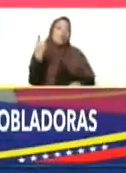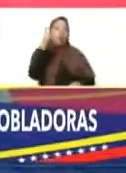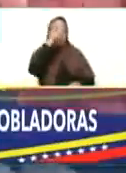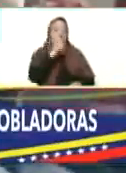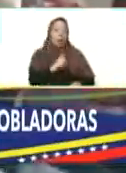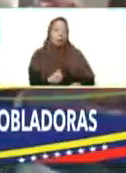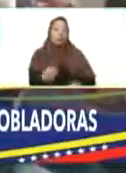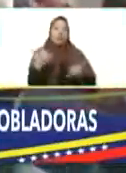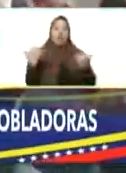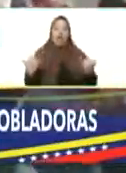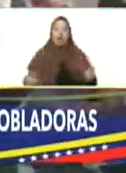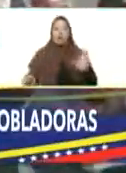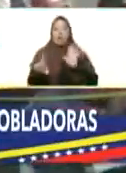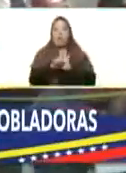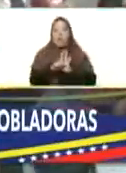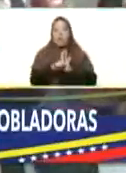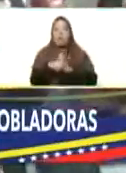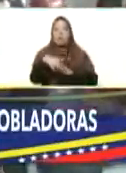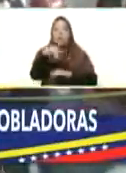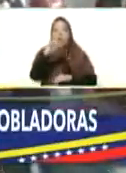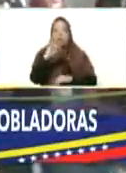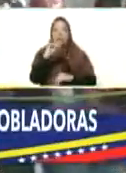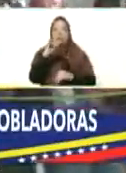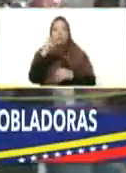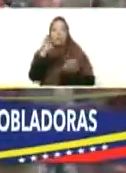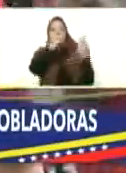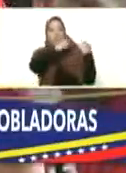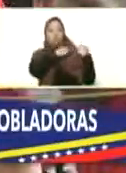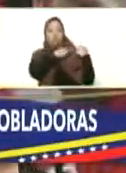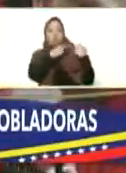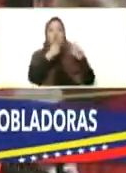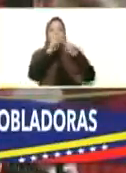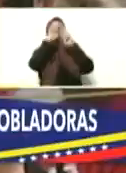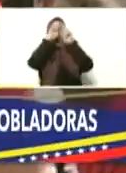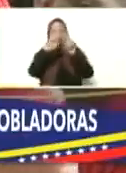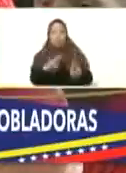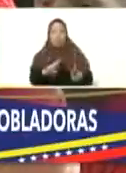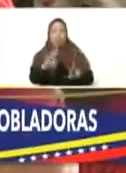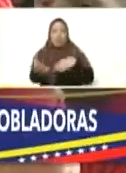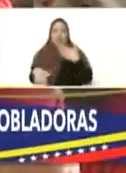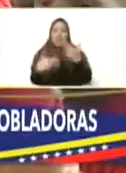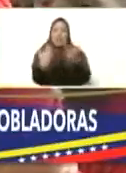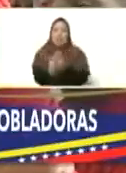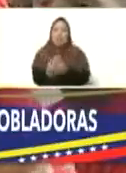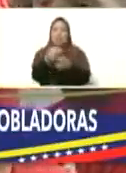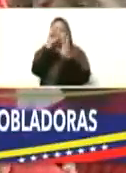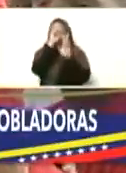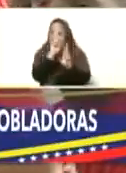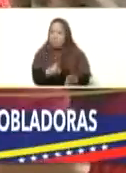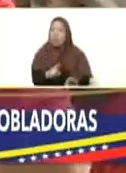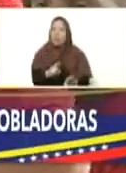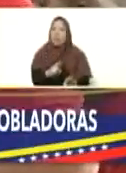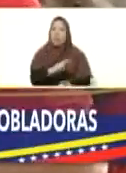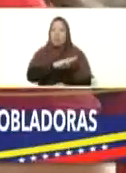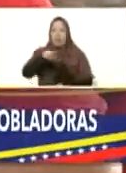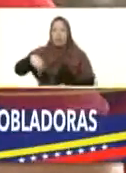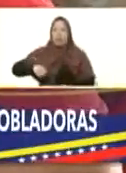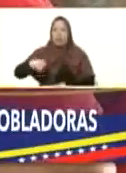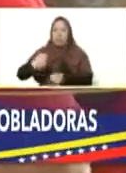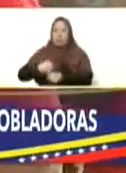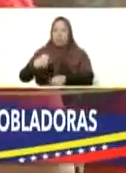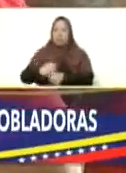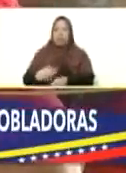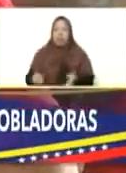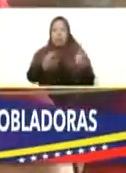que los patronos ellos dicen que no las respetan pero hasta ahorita la han respetado y nosotras nos hemos encargado